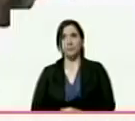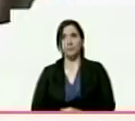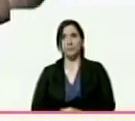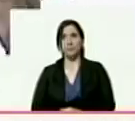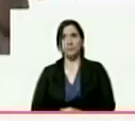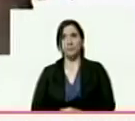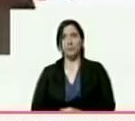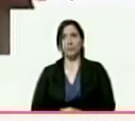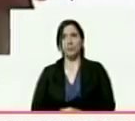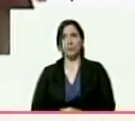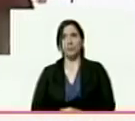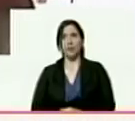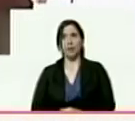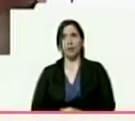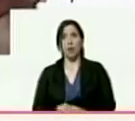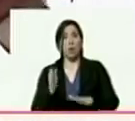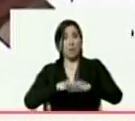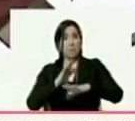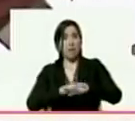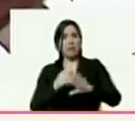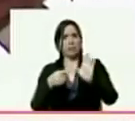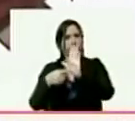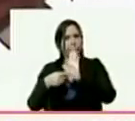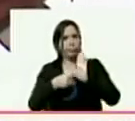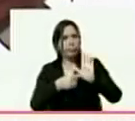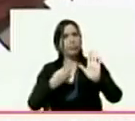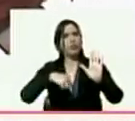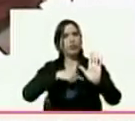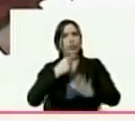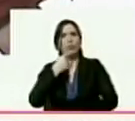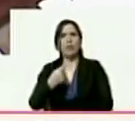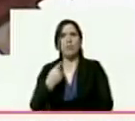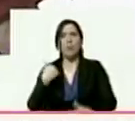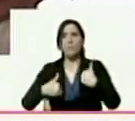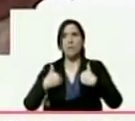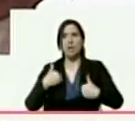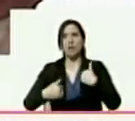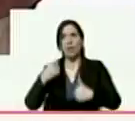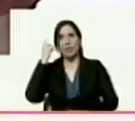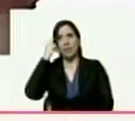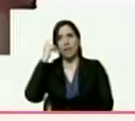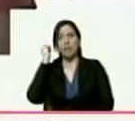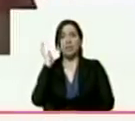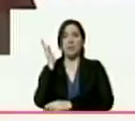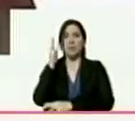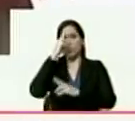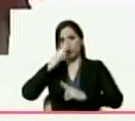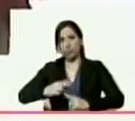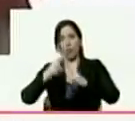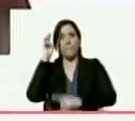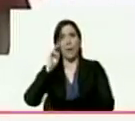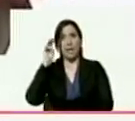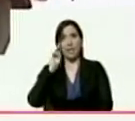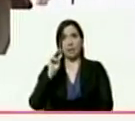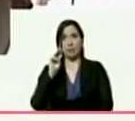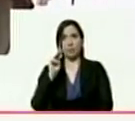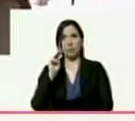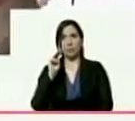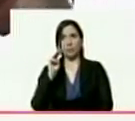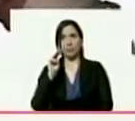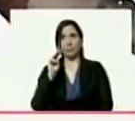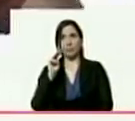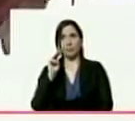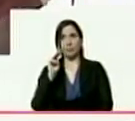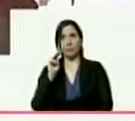los hechos demuestran, repito, nosotros dijimos que el día miércoles íbamos a estar allí sesionando en homenaje a los maestros, ¿verdad?